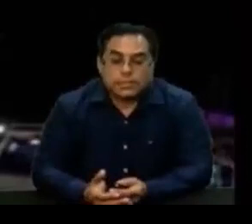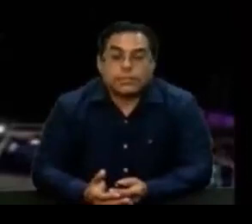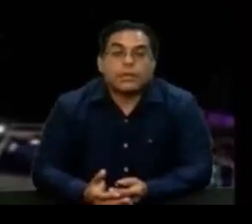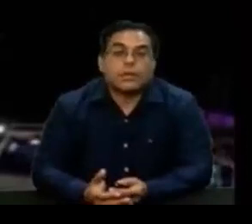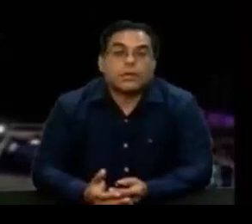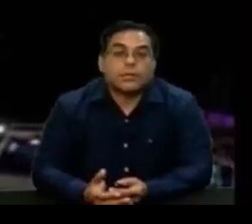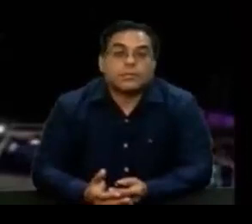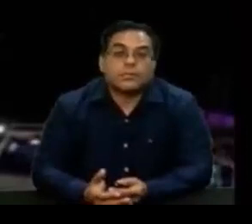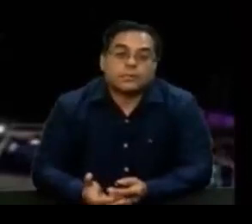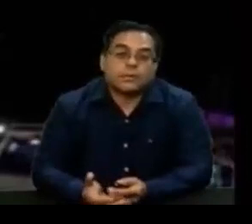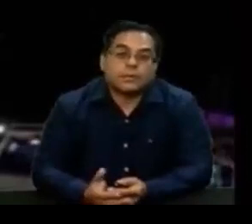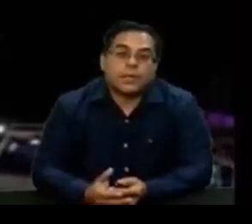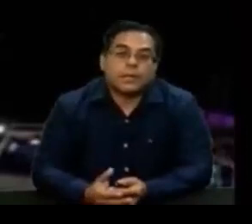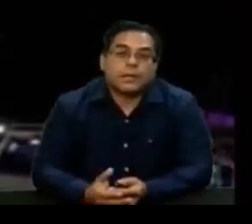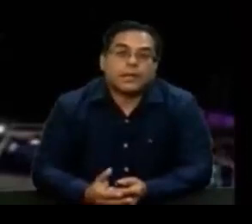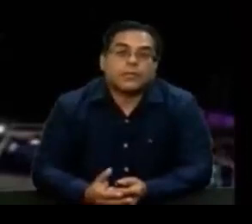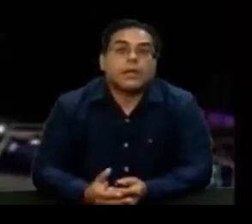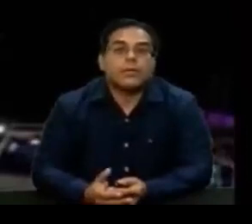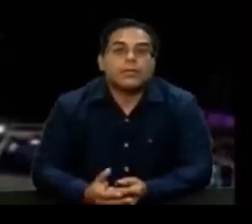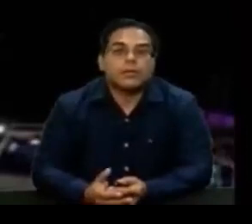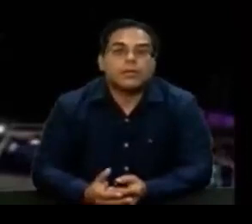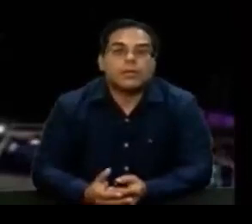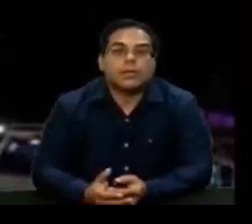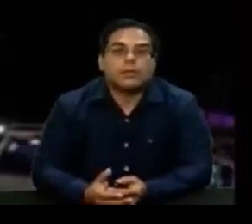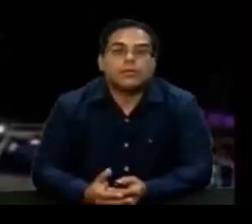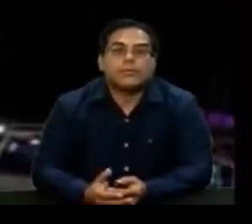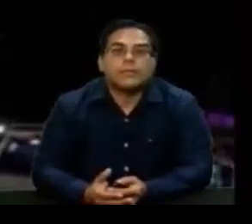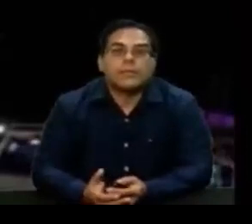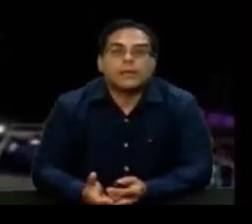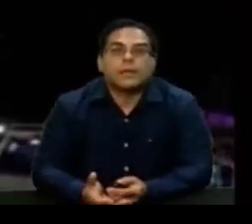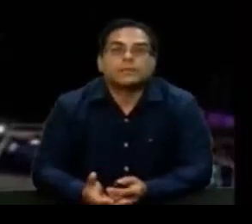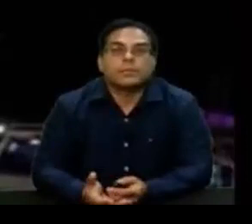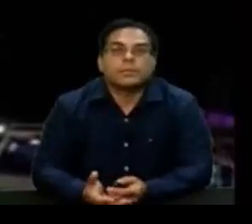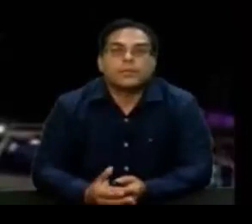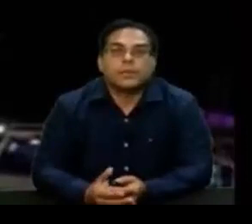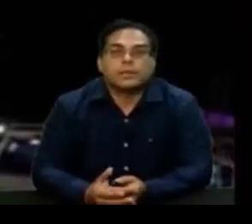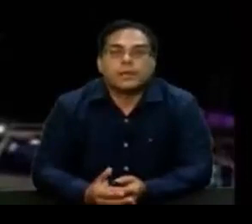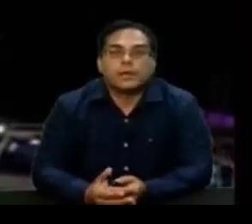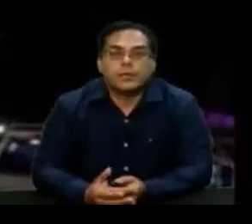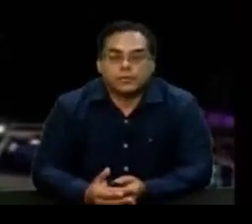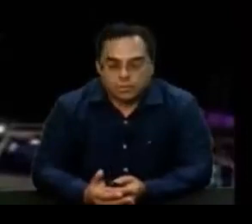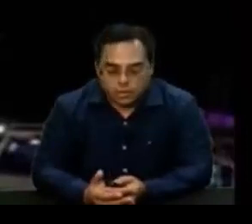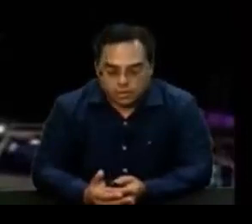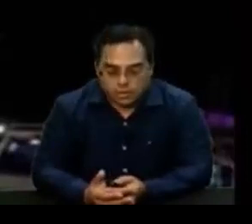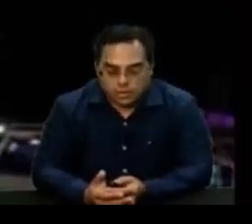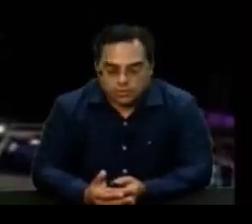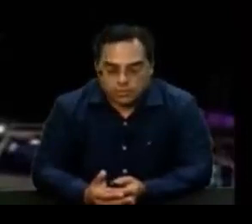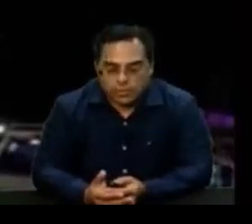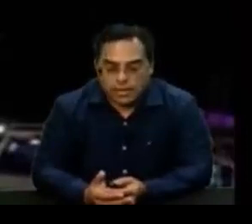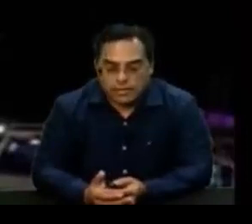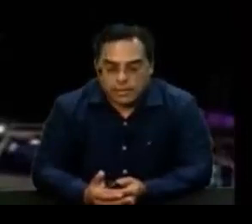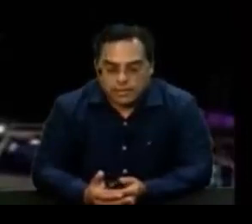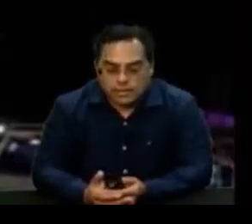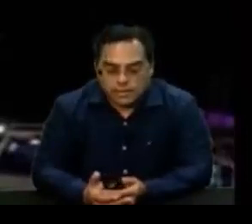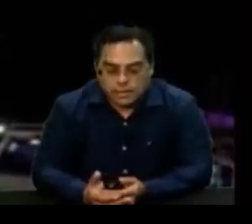y bueno, ahí lo más importante era el manejo neuroquirúrgico, ¿no? Que esto, bueno, se le comentó a los